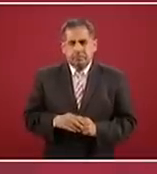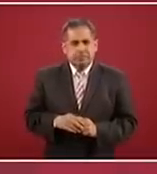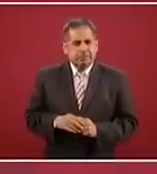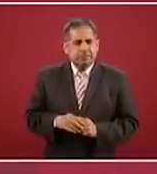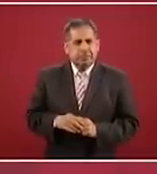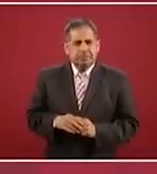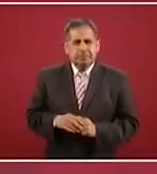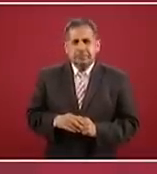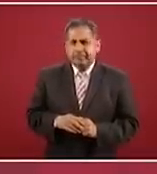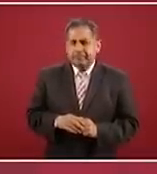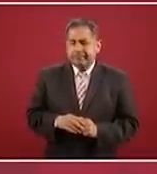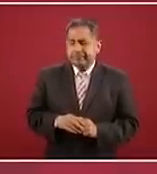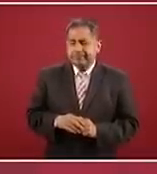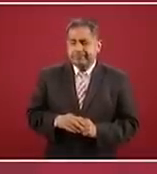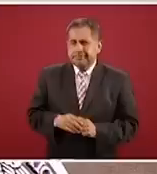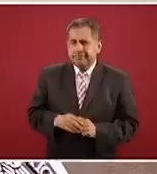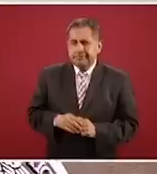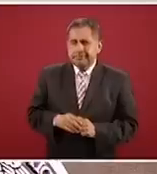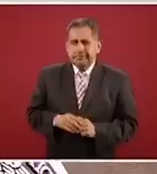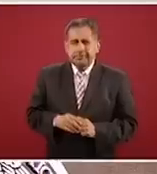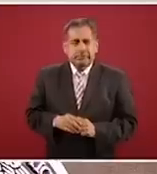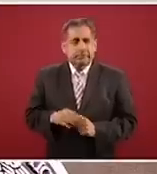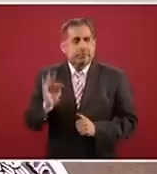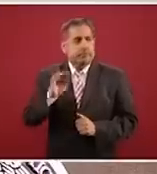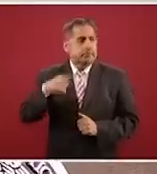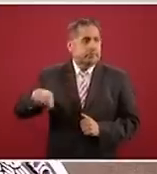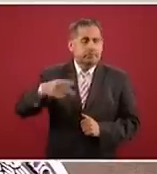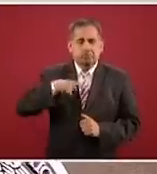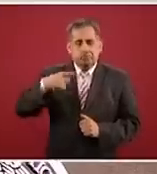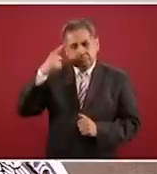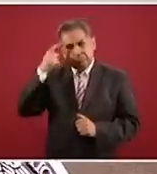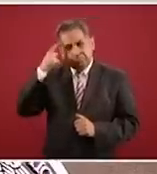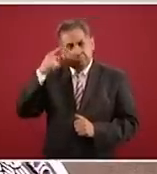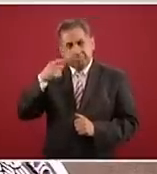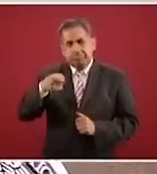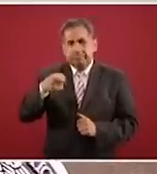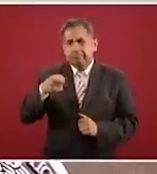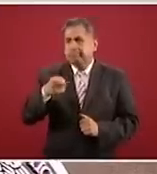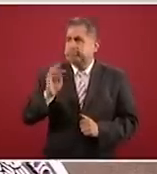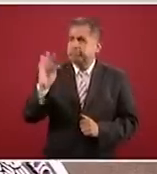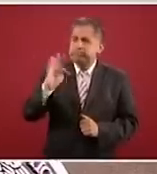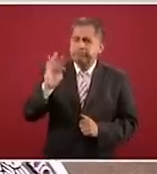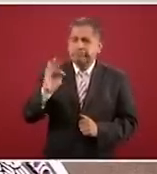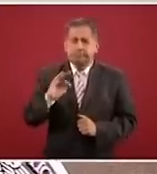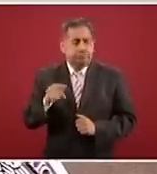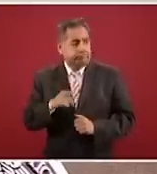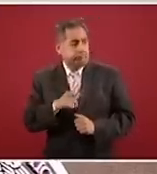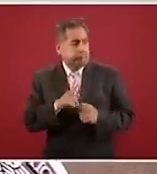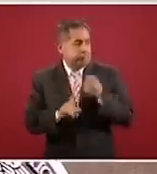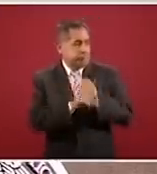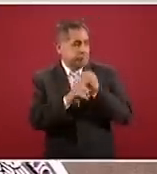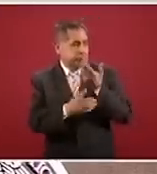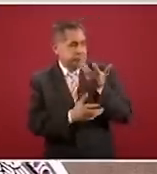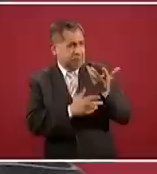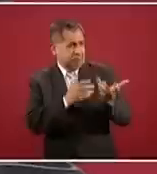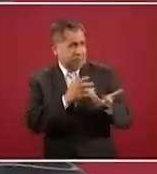tienen esa mentalidad de querer apagar el fuego con el